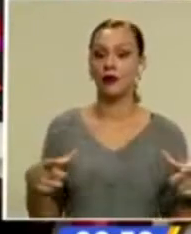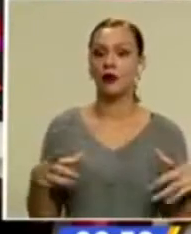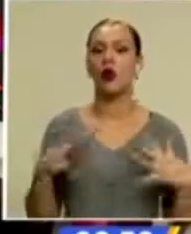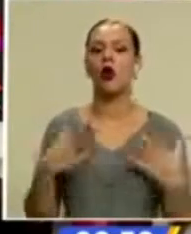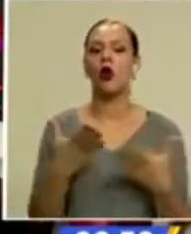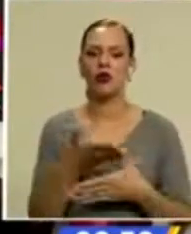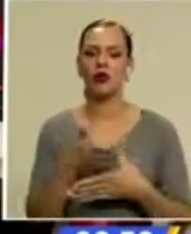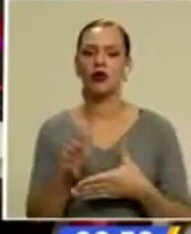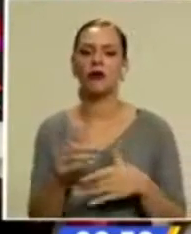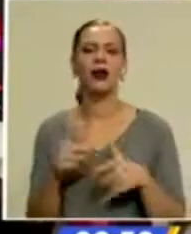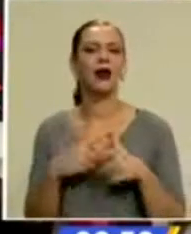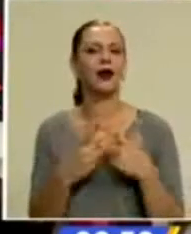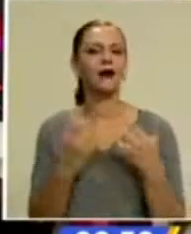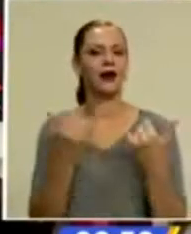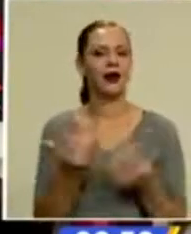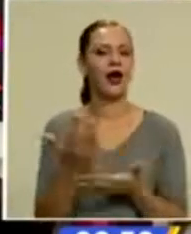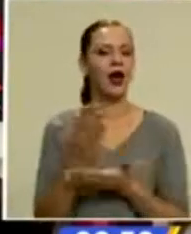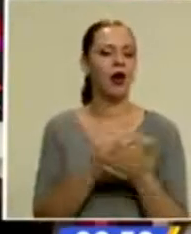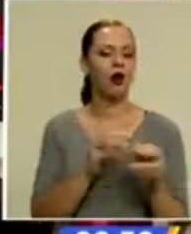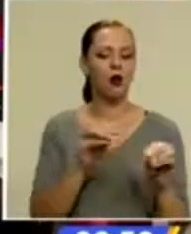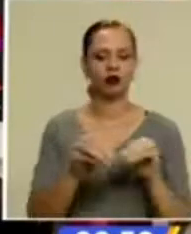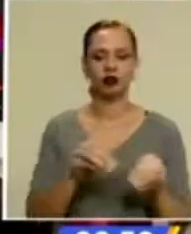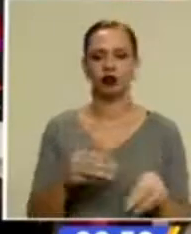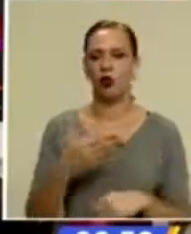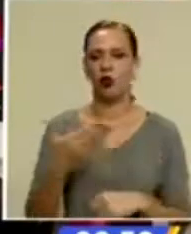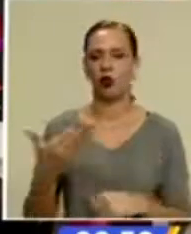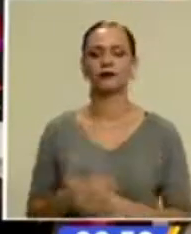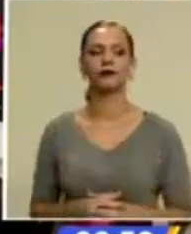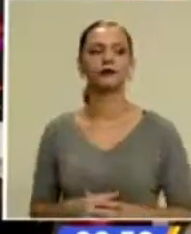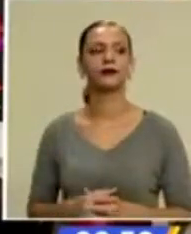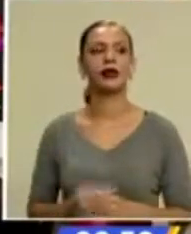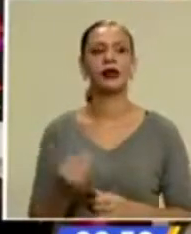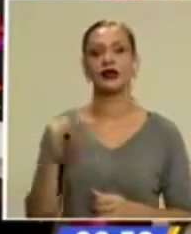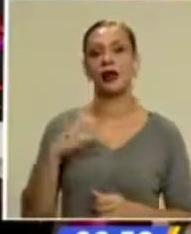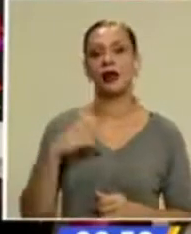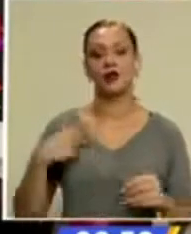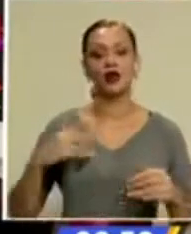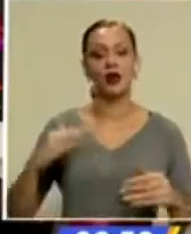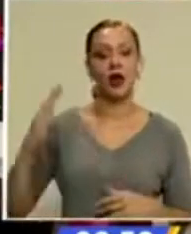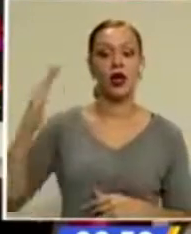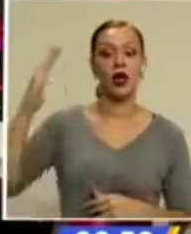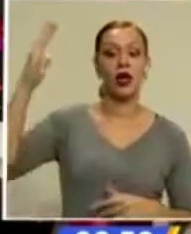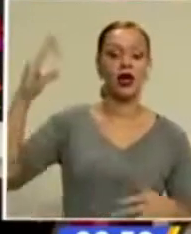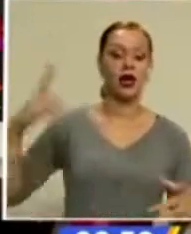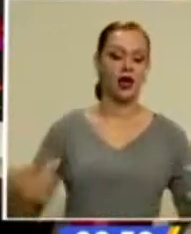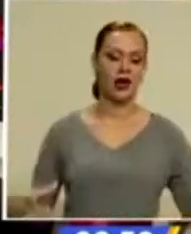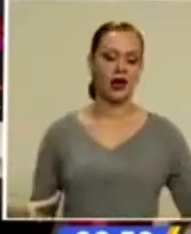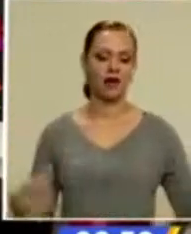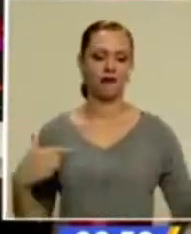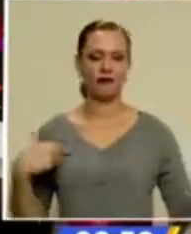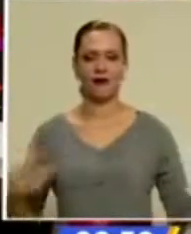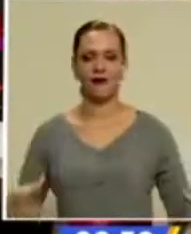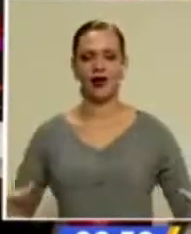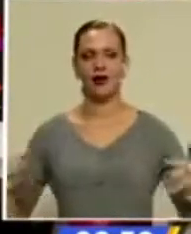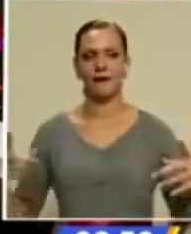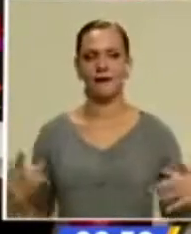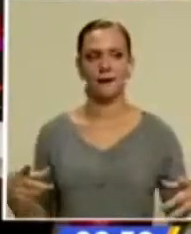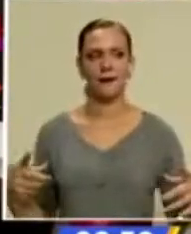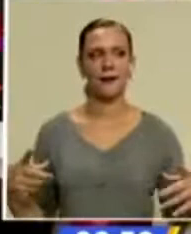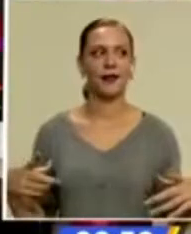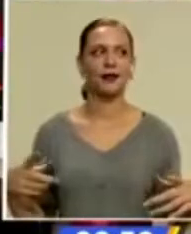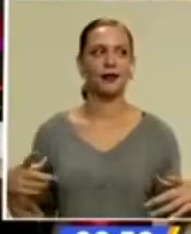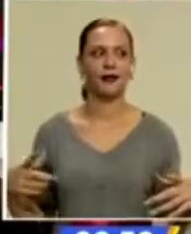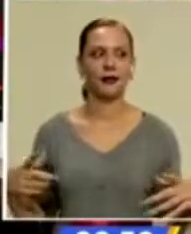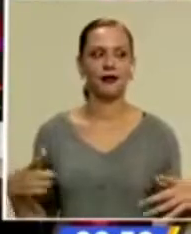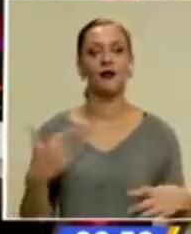se divide? Entonces vamos a poner algunas cosas, Sergio. Bueno, si yo fuera un gigante, este sería mi plato, por supuesto. Y entonces